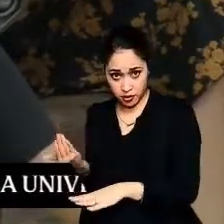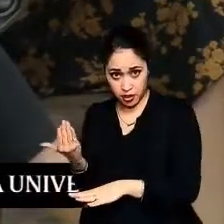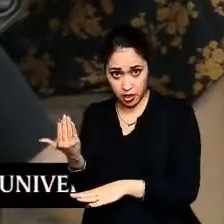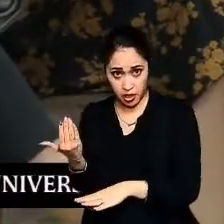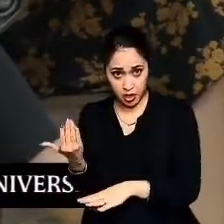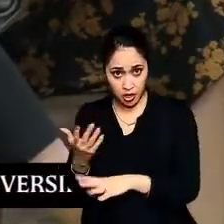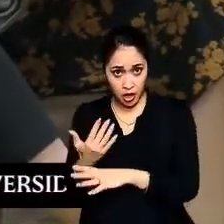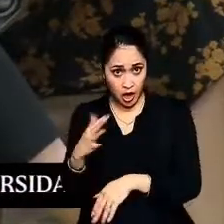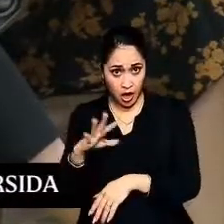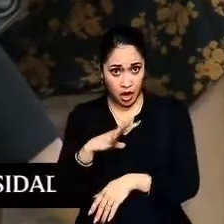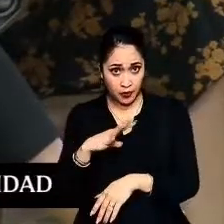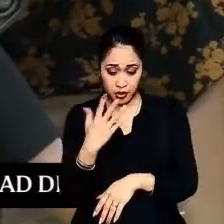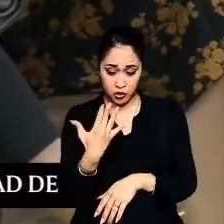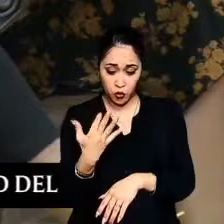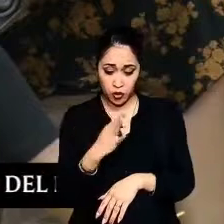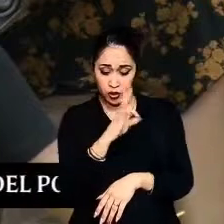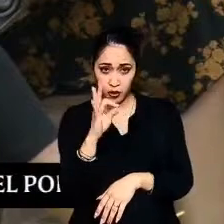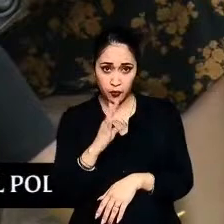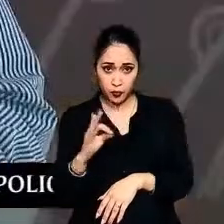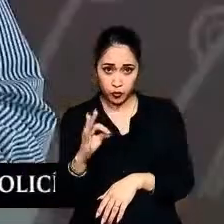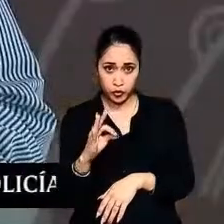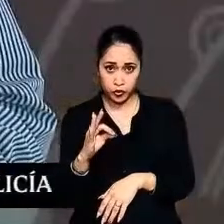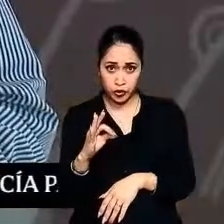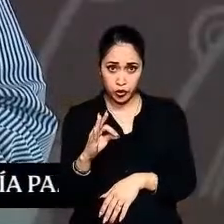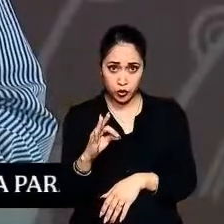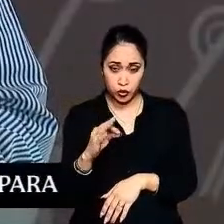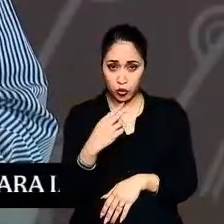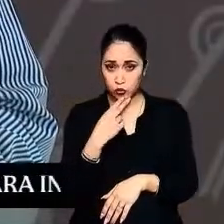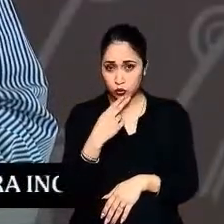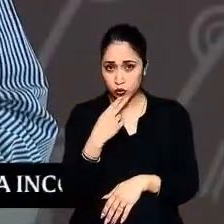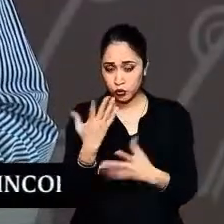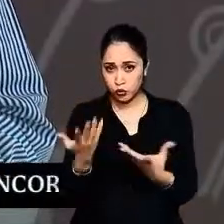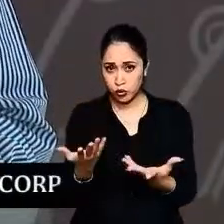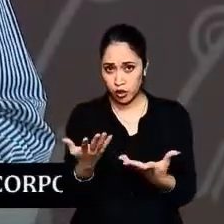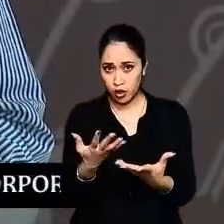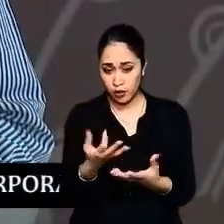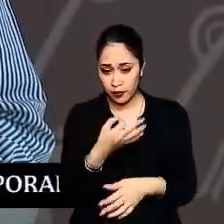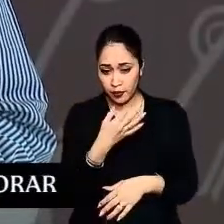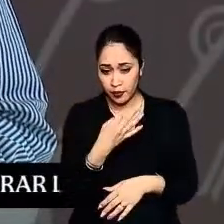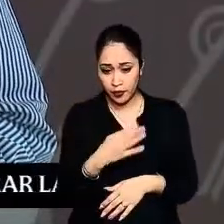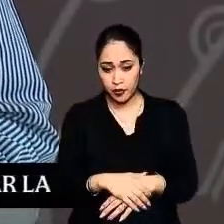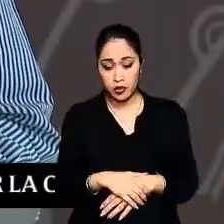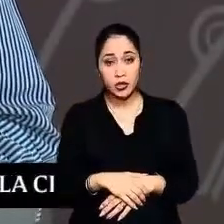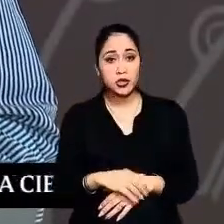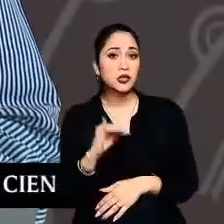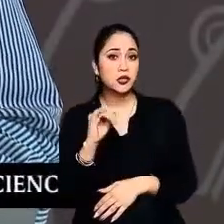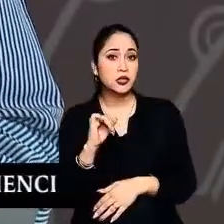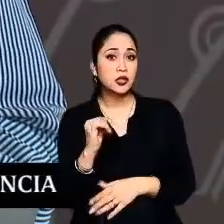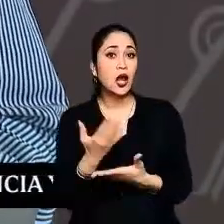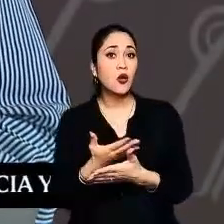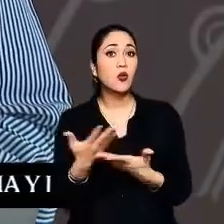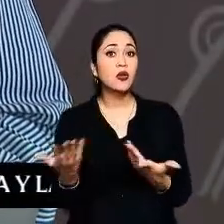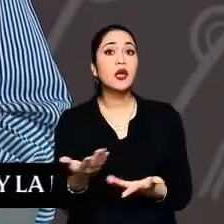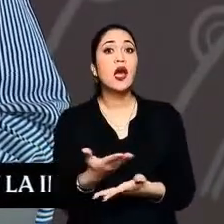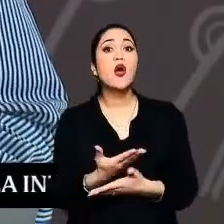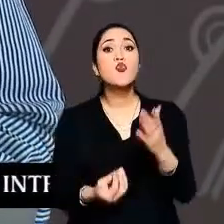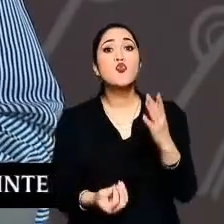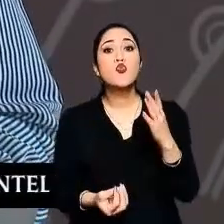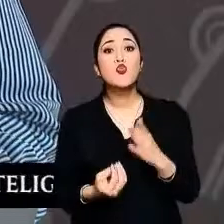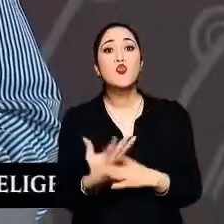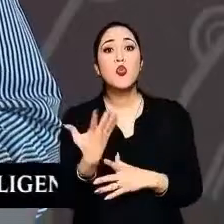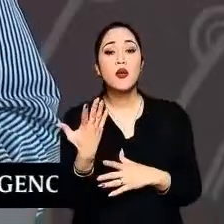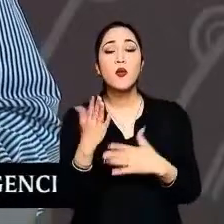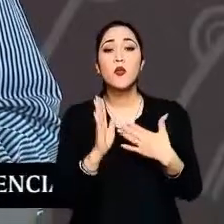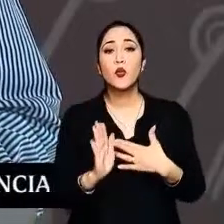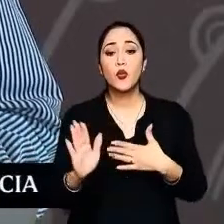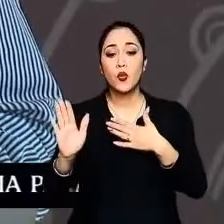al 50% de su capacidad. Sí, acuérdese que ahora ya adquirimos una nueva obligación,